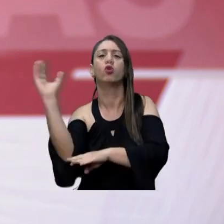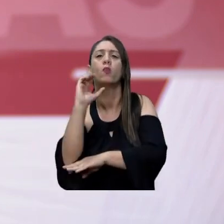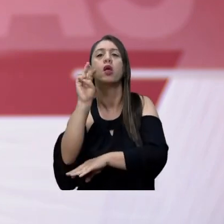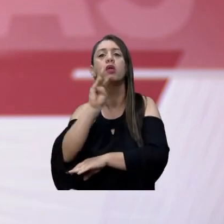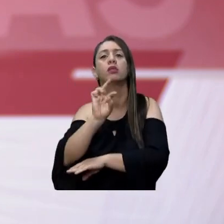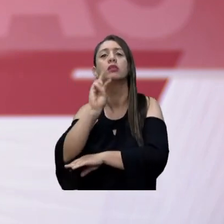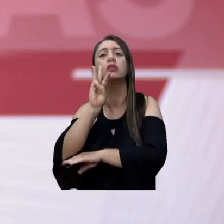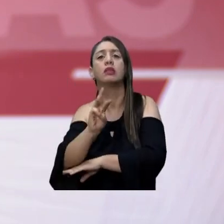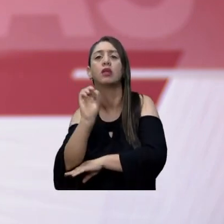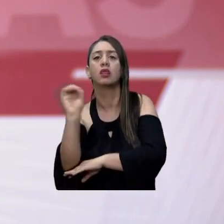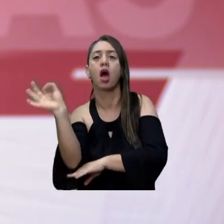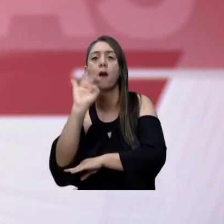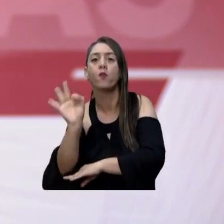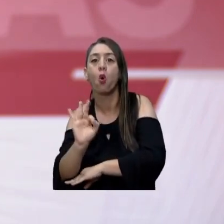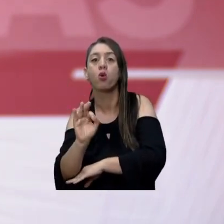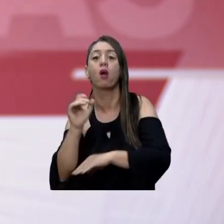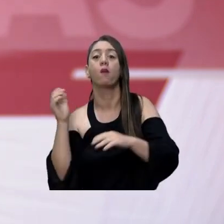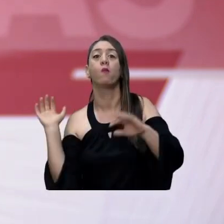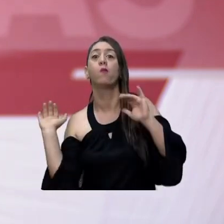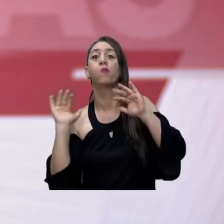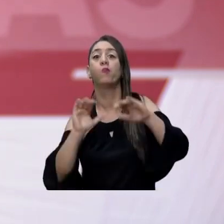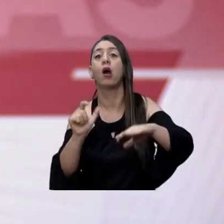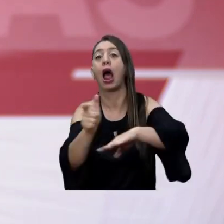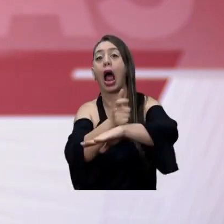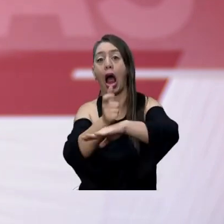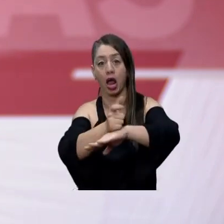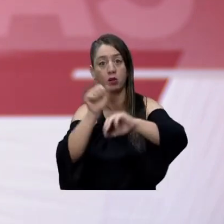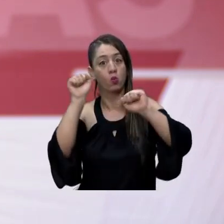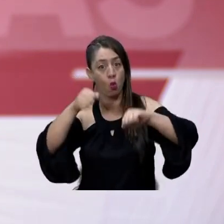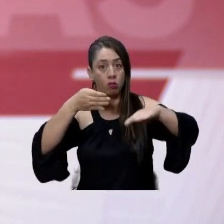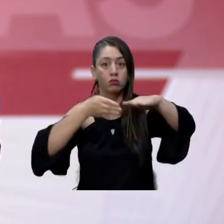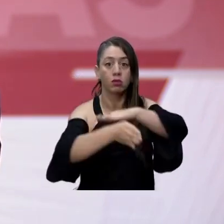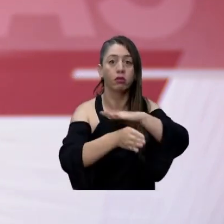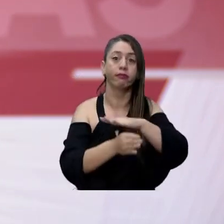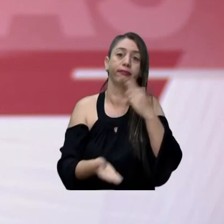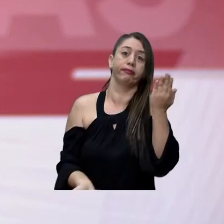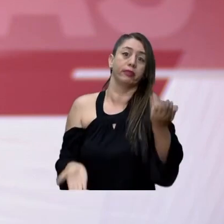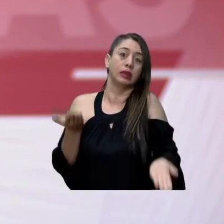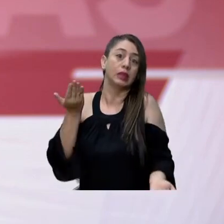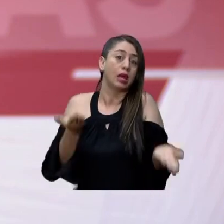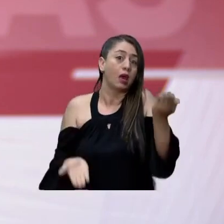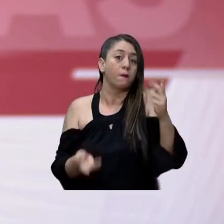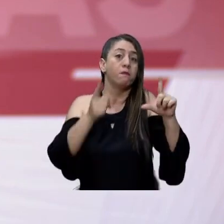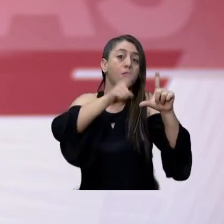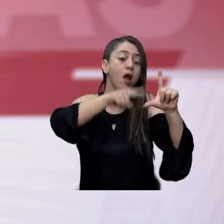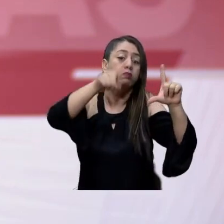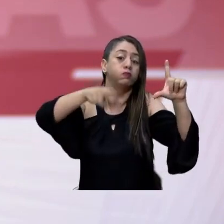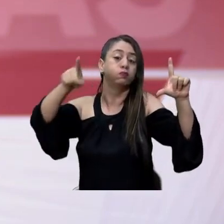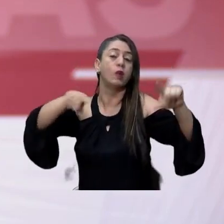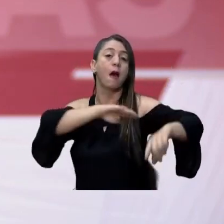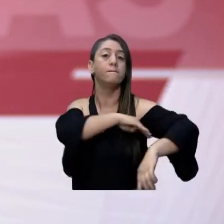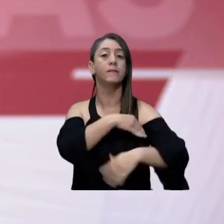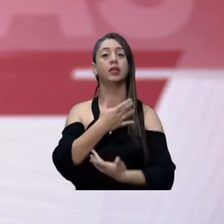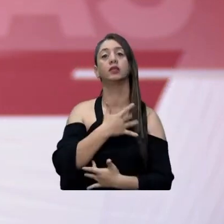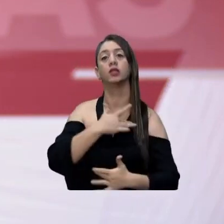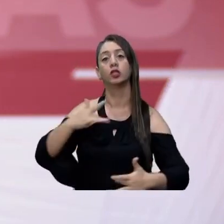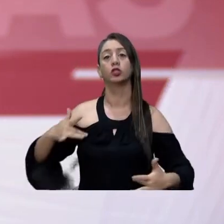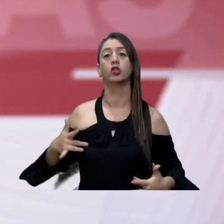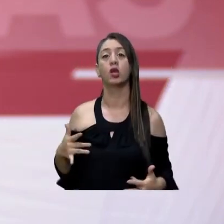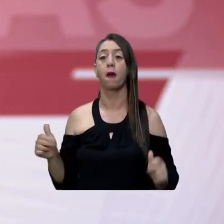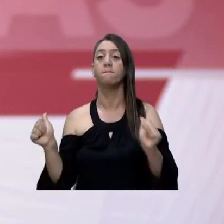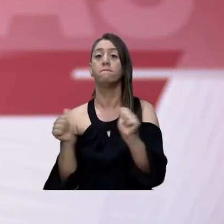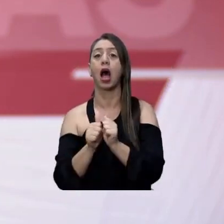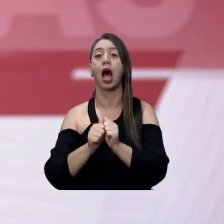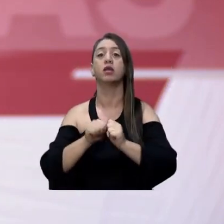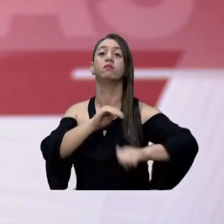de espectadores en los estadios. Todo depende del balance estadístico que entregue el Ministerio de Salud conjuntamente con el Ministerio